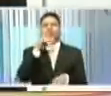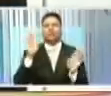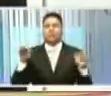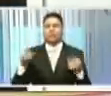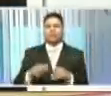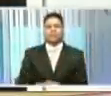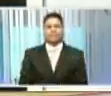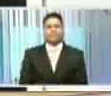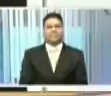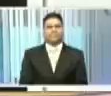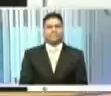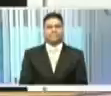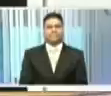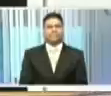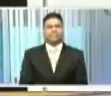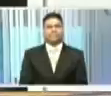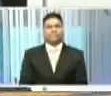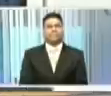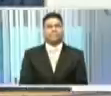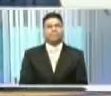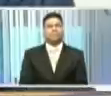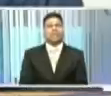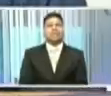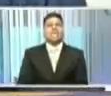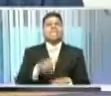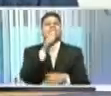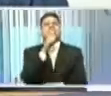¿Quiénes tienen cuenta de Instagram?